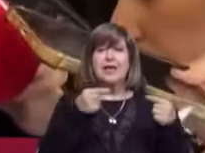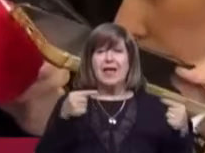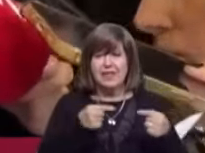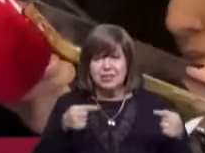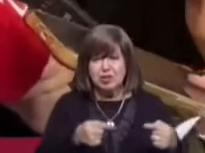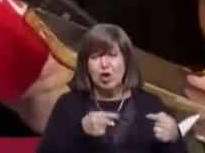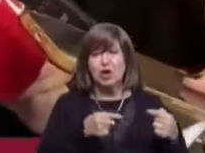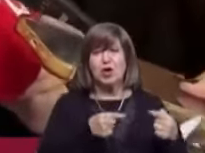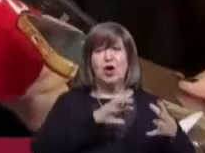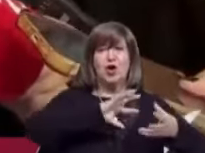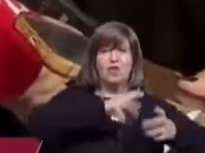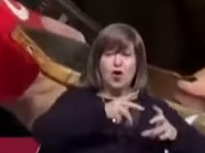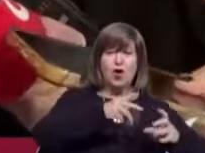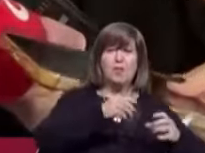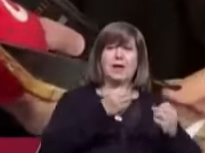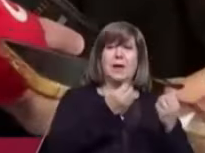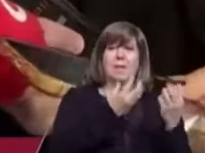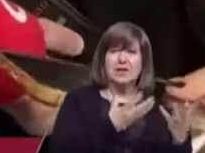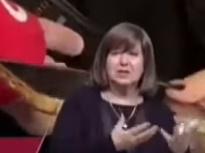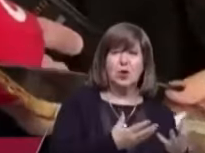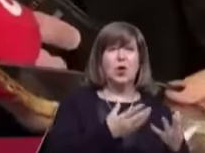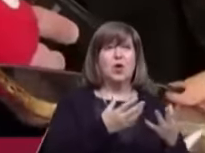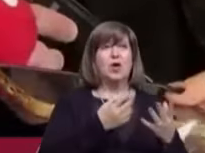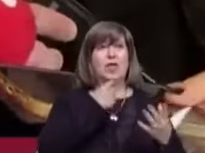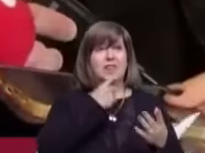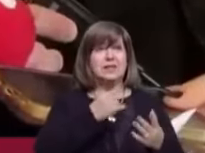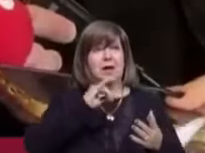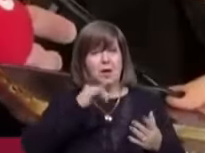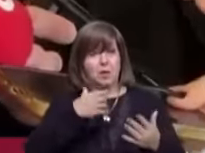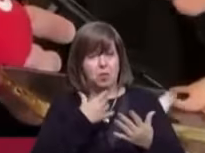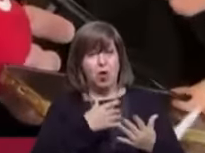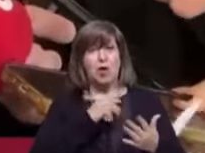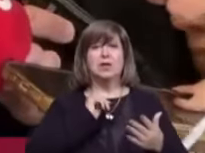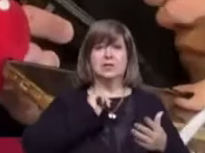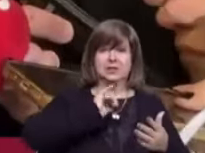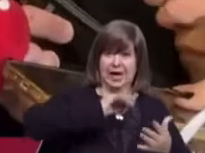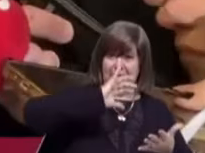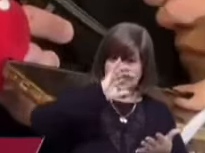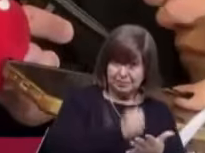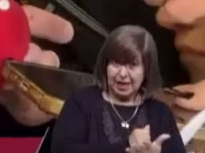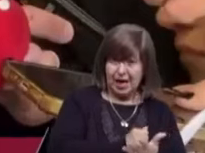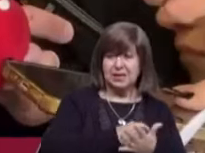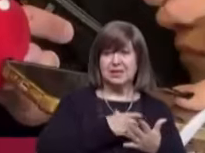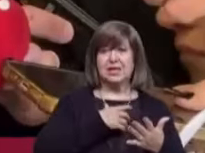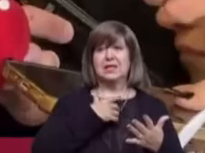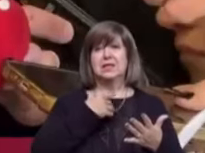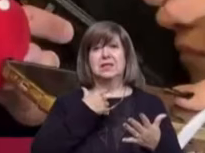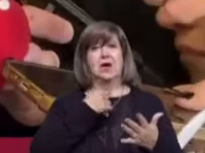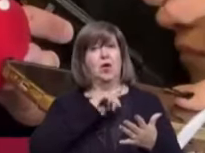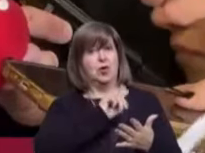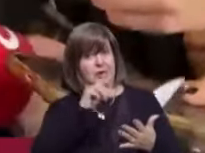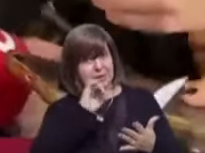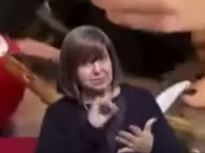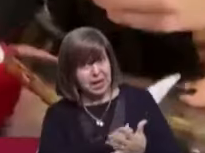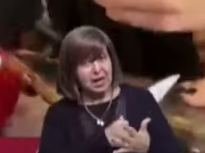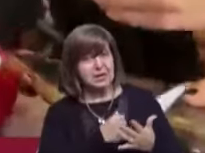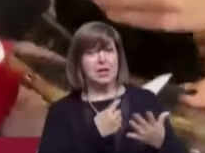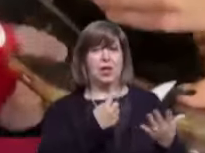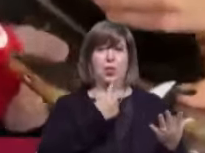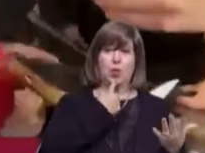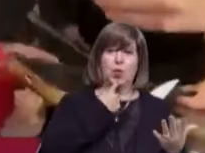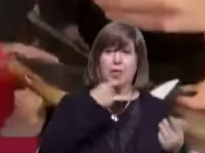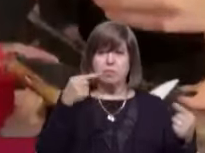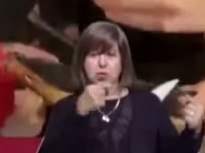en cuanto a la mecánica del hecho y a la existencia del consentimiento que resultan de relevancia así de la evaluación de las